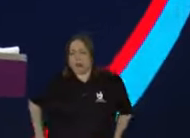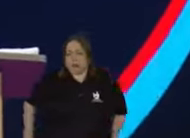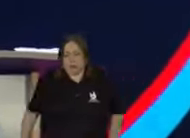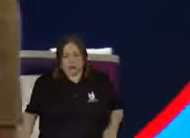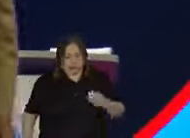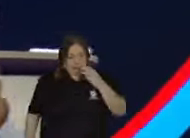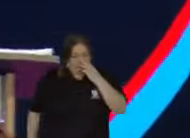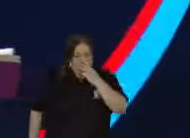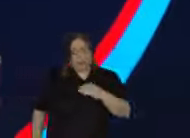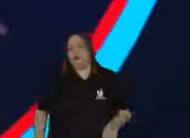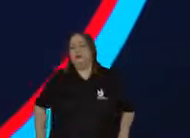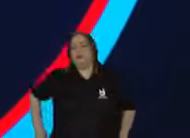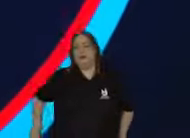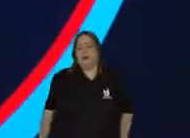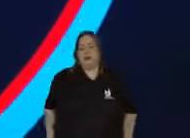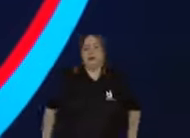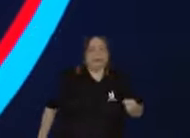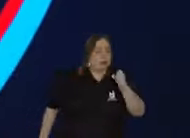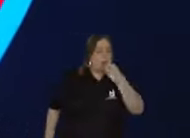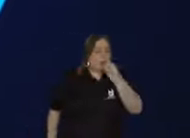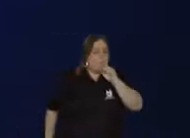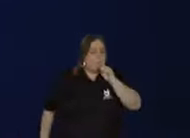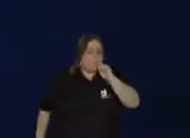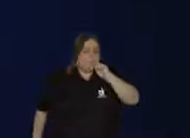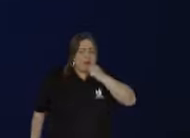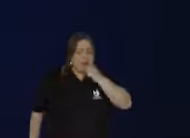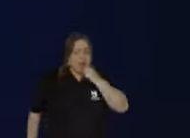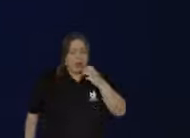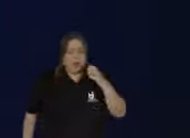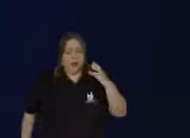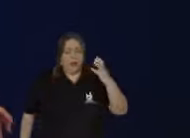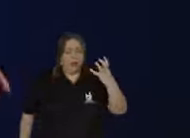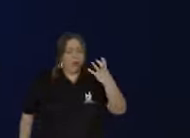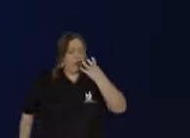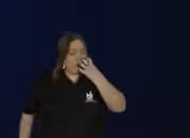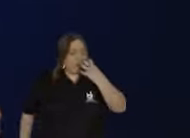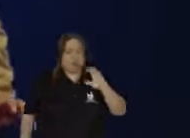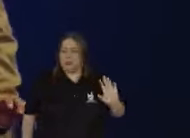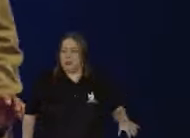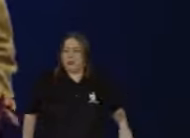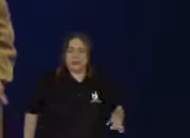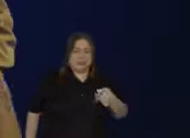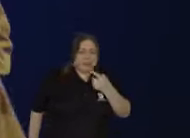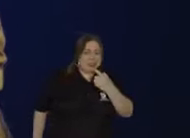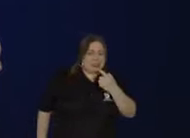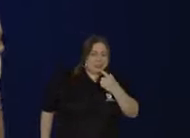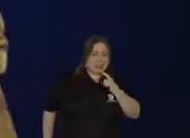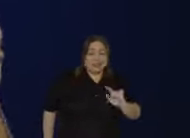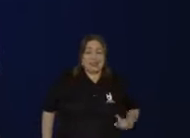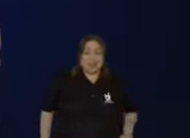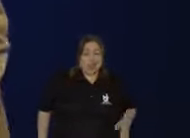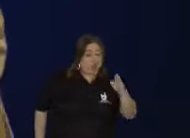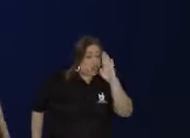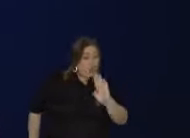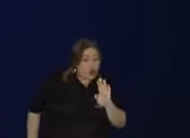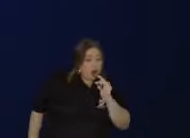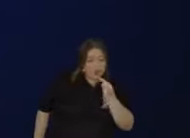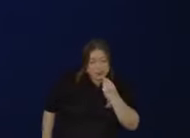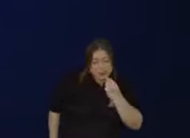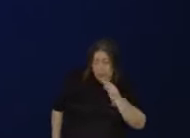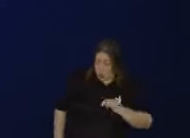la manzana, de lo que fuera, de la pera. Le dijo, así que Dios te ha dicho,